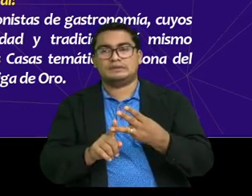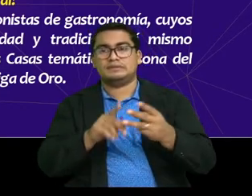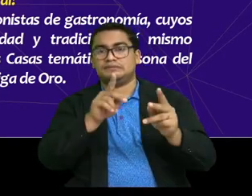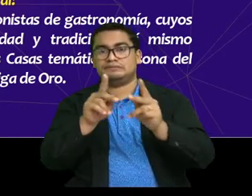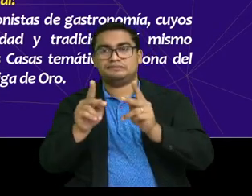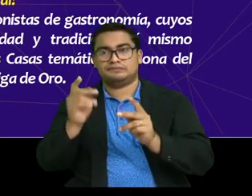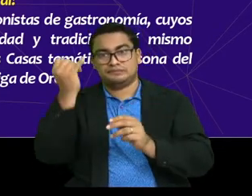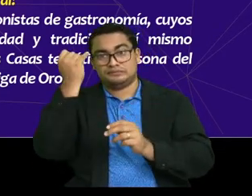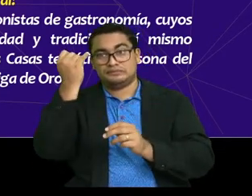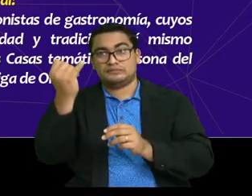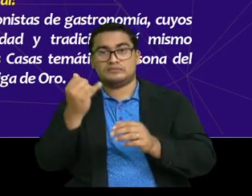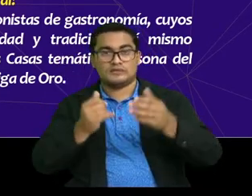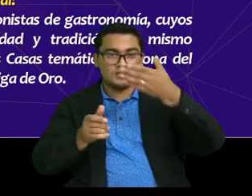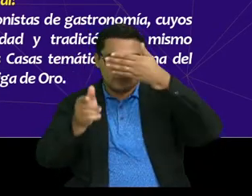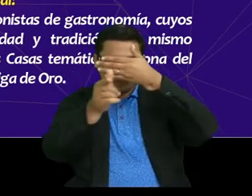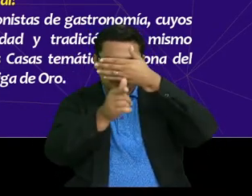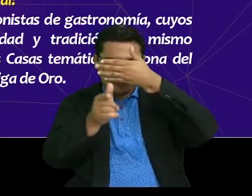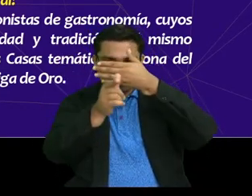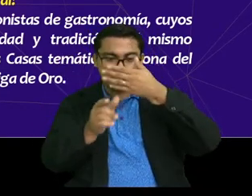creativos con soldadores,